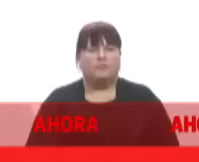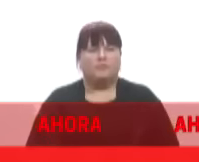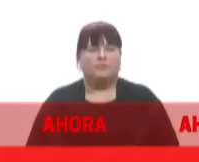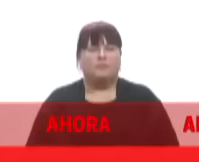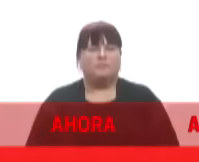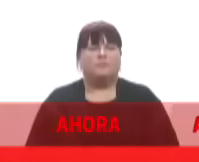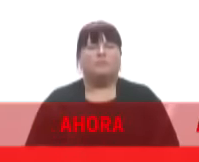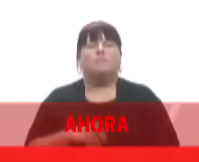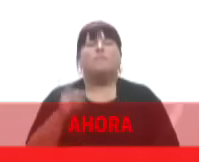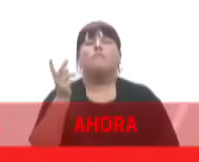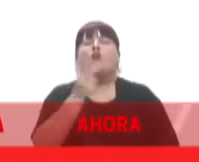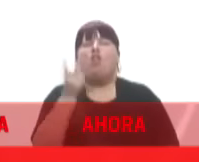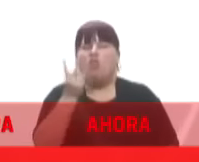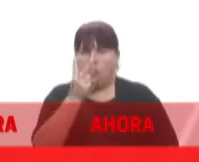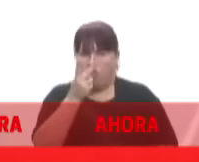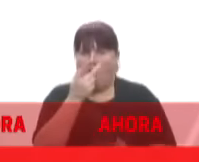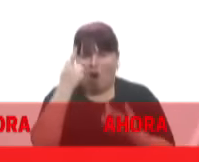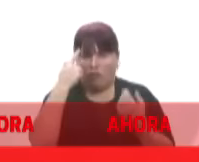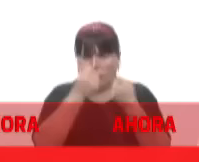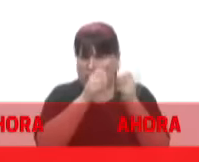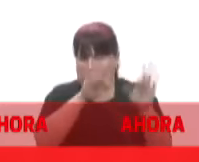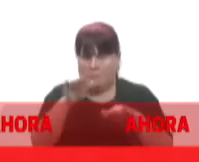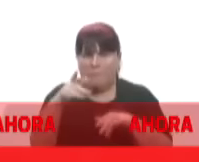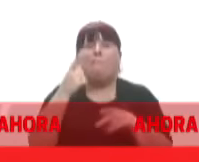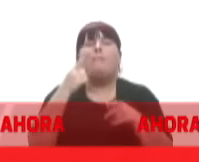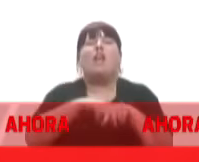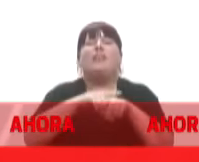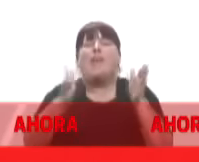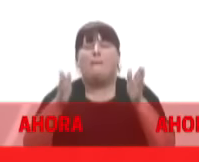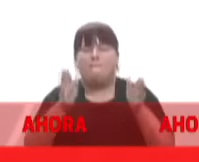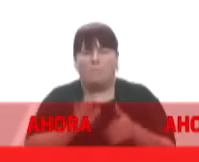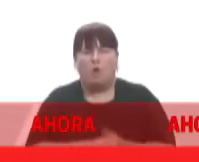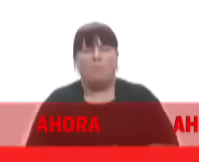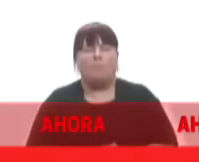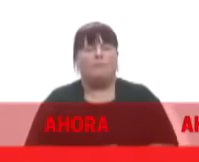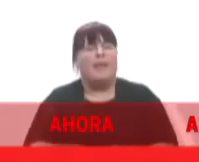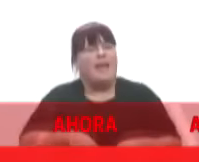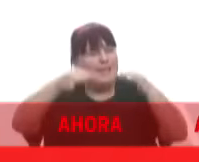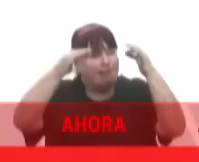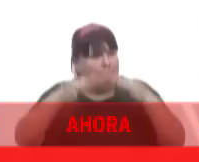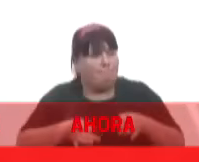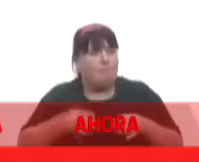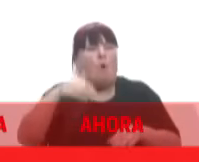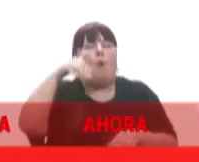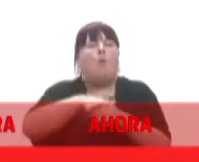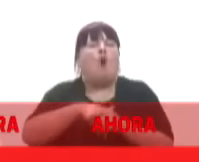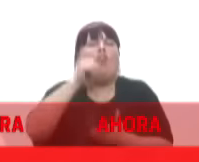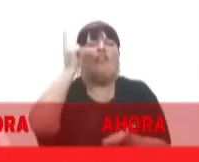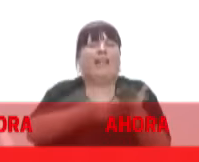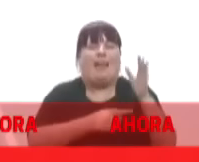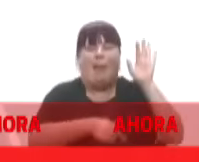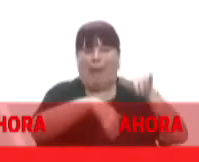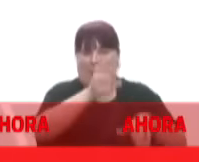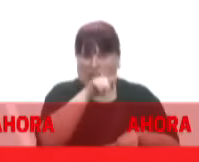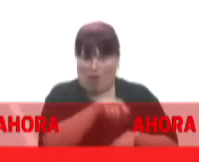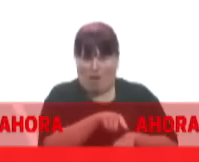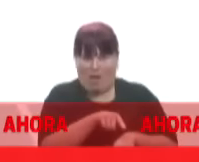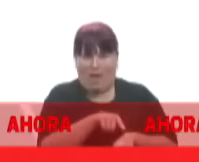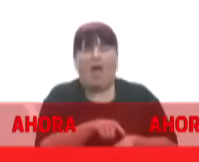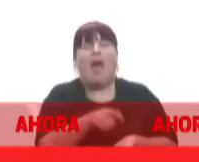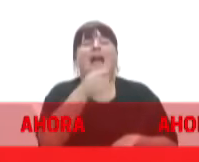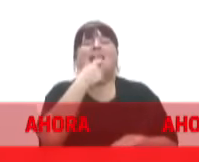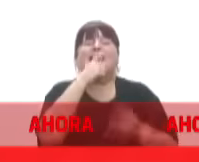Ambas posiciones son correctas, nada más que es un problema de tiempo. Lo correcto es que se vote el dictamen de mayoría. Si